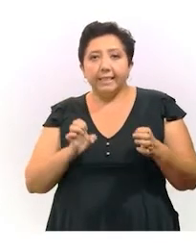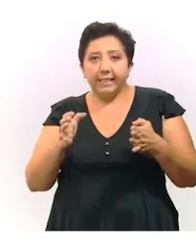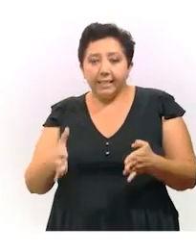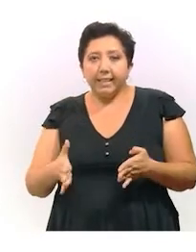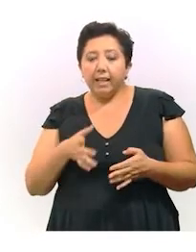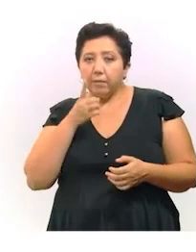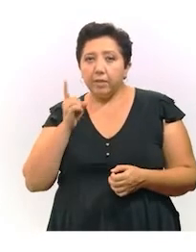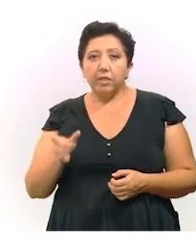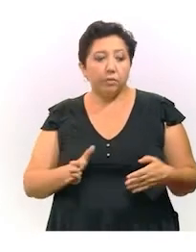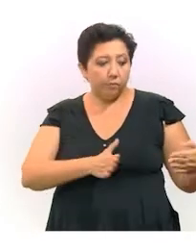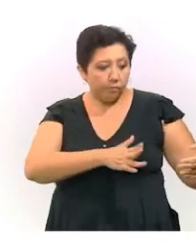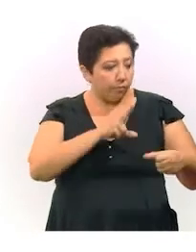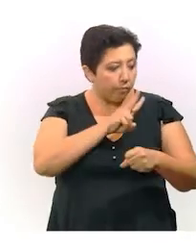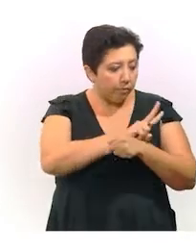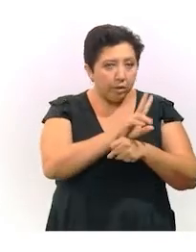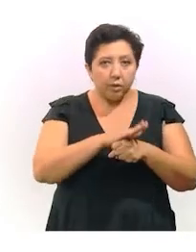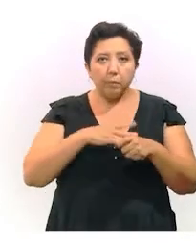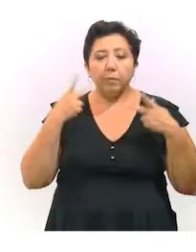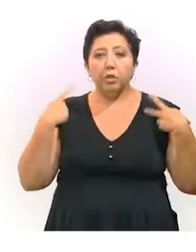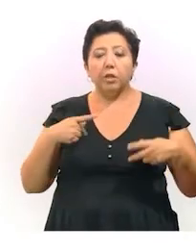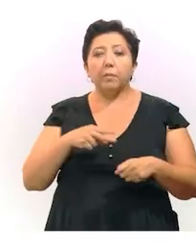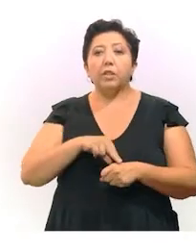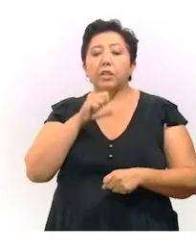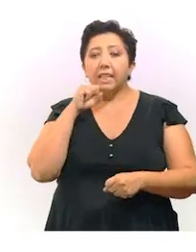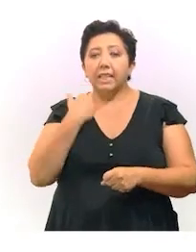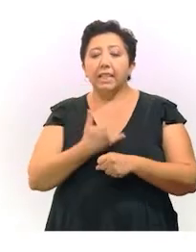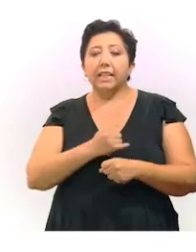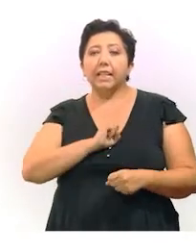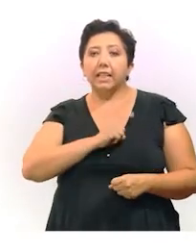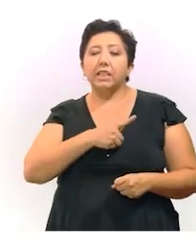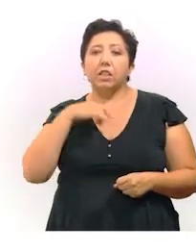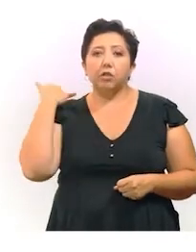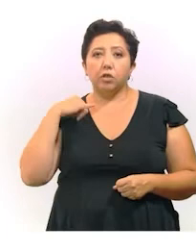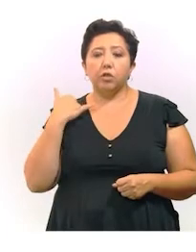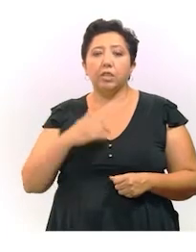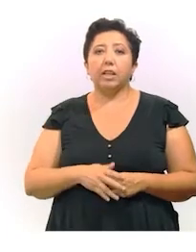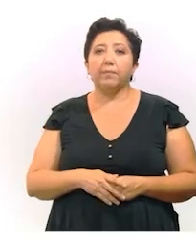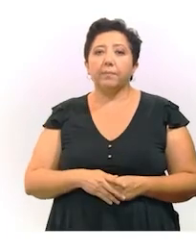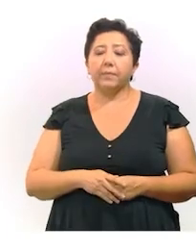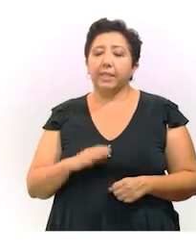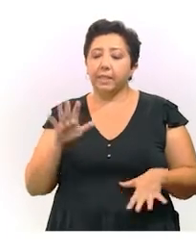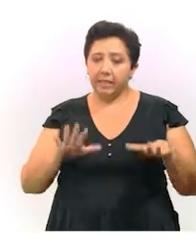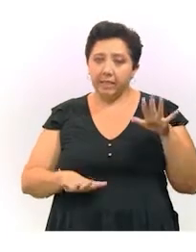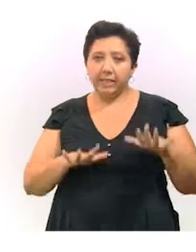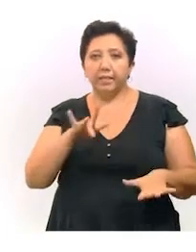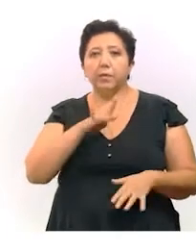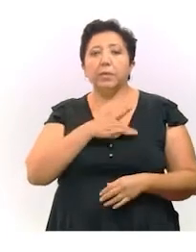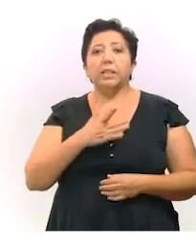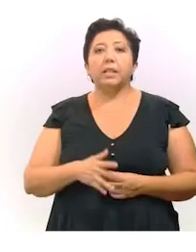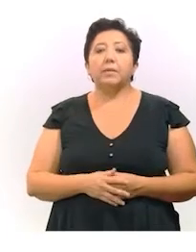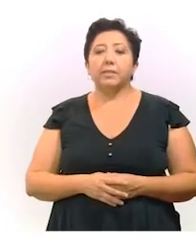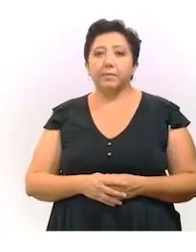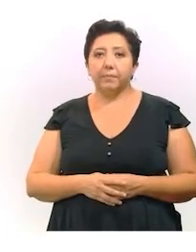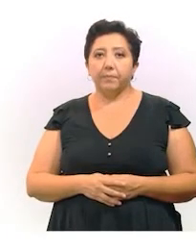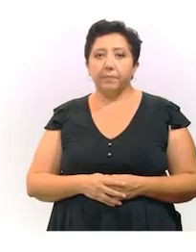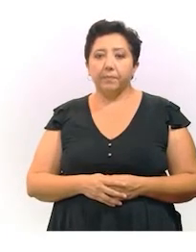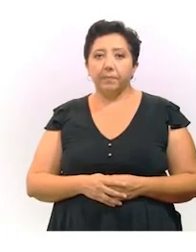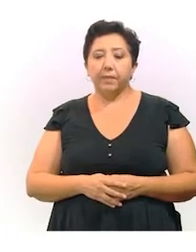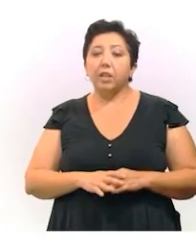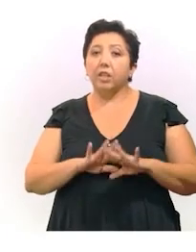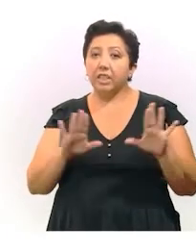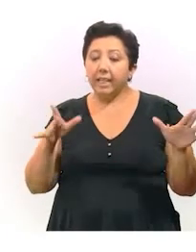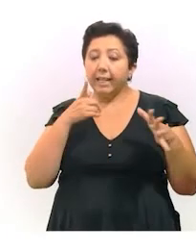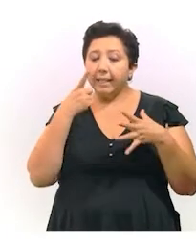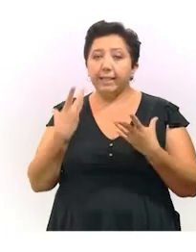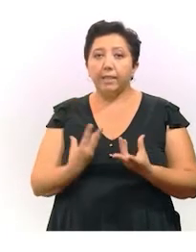estables, aislados y monitoreados constantemente por personal médico de la Secretaría de Salud de Yucatán. Presentan síntomas leves.